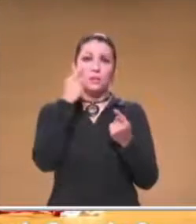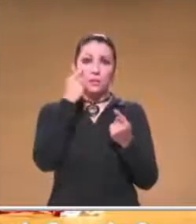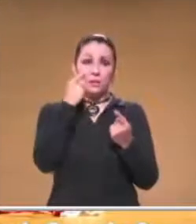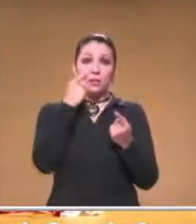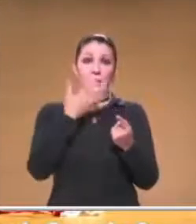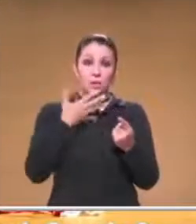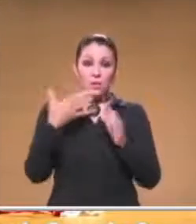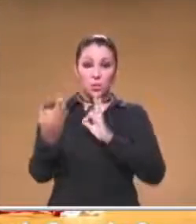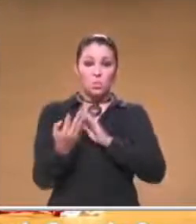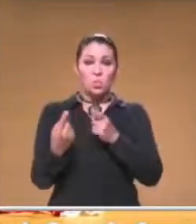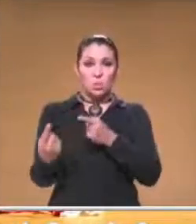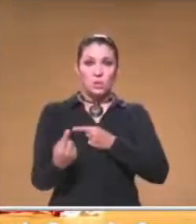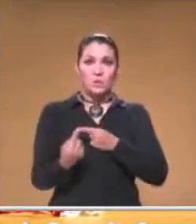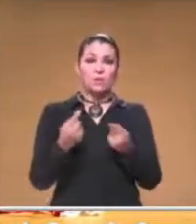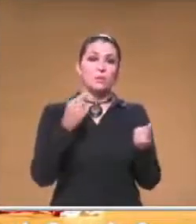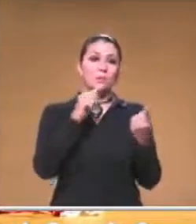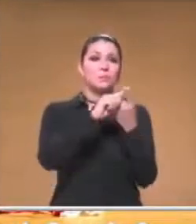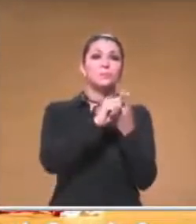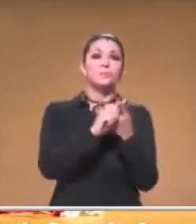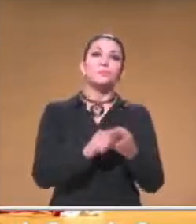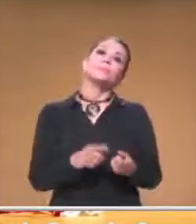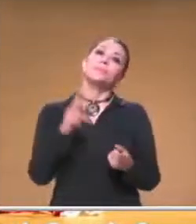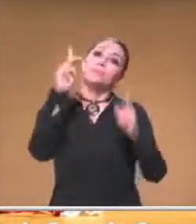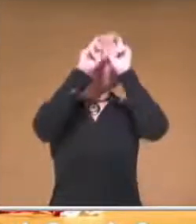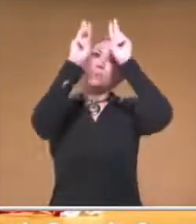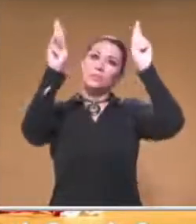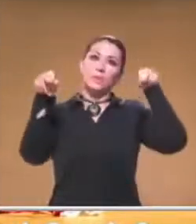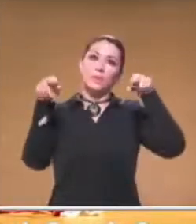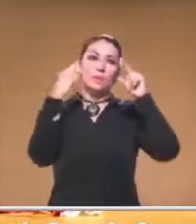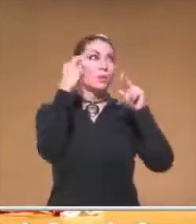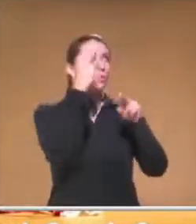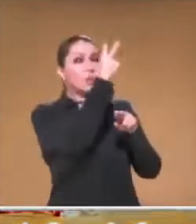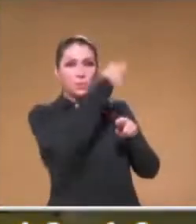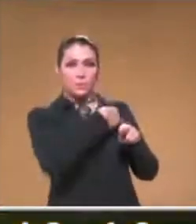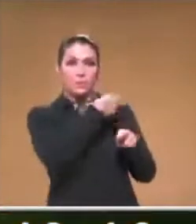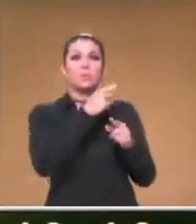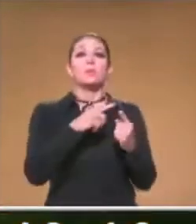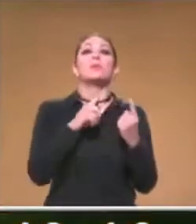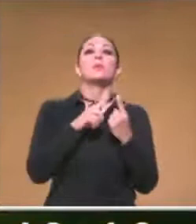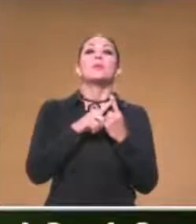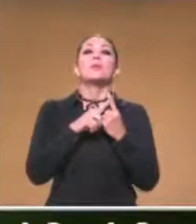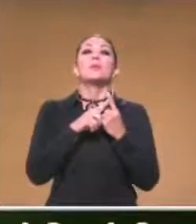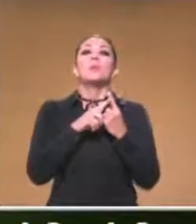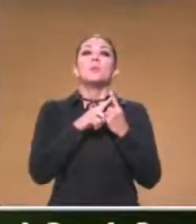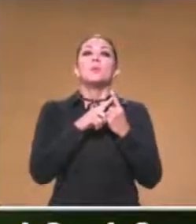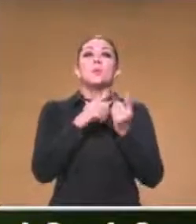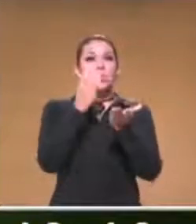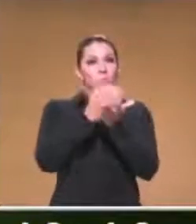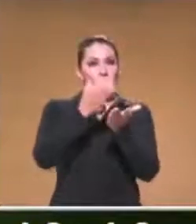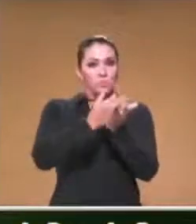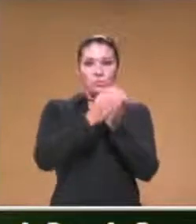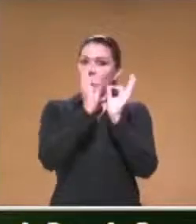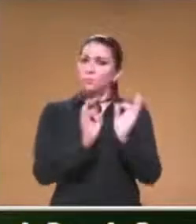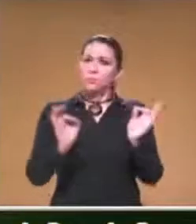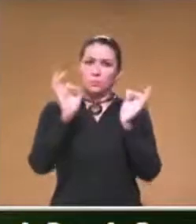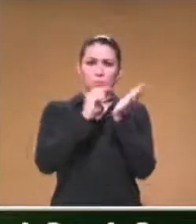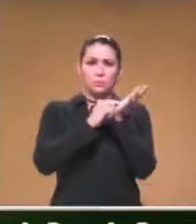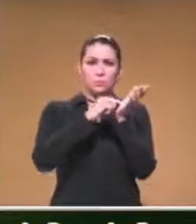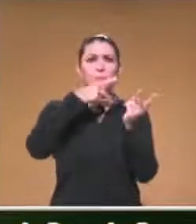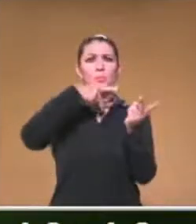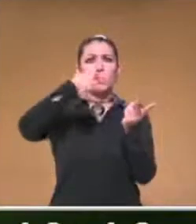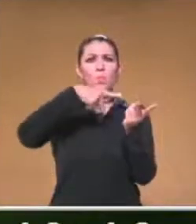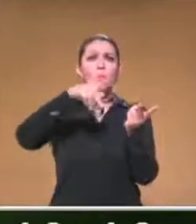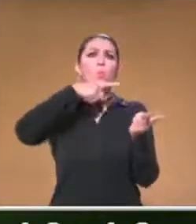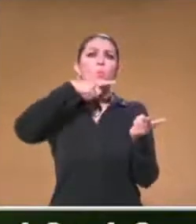disponibles. Tenemos a la mano, en pizarrón en pantalla, por favor, tenemos a la mano la libreta, el bolígrafo,